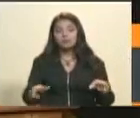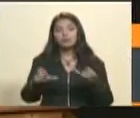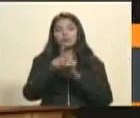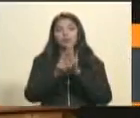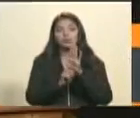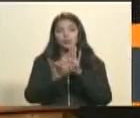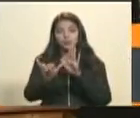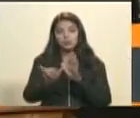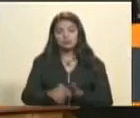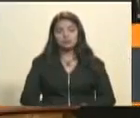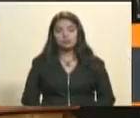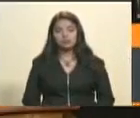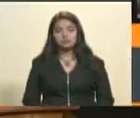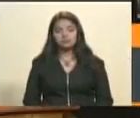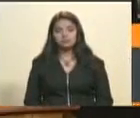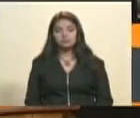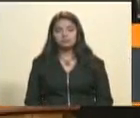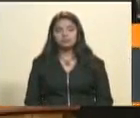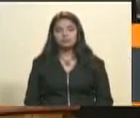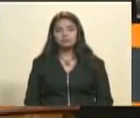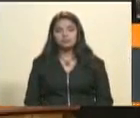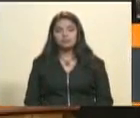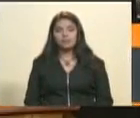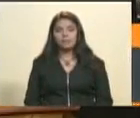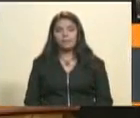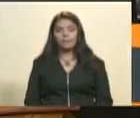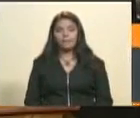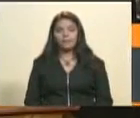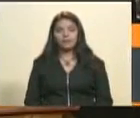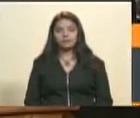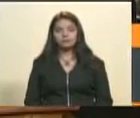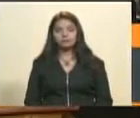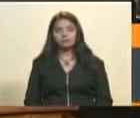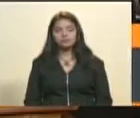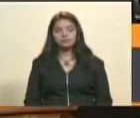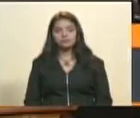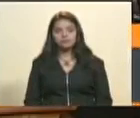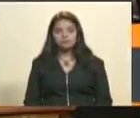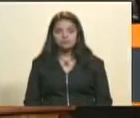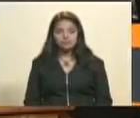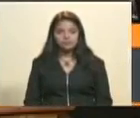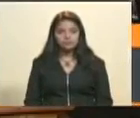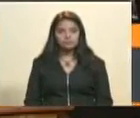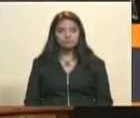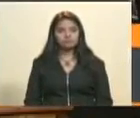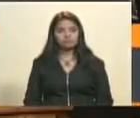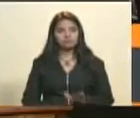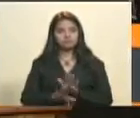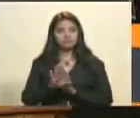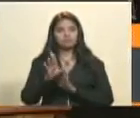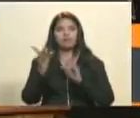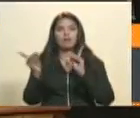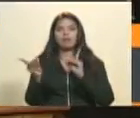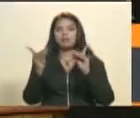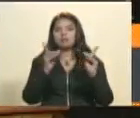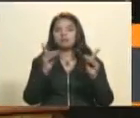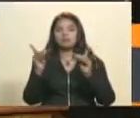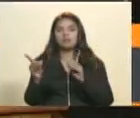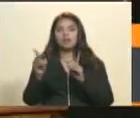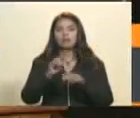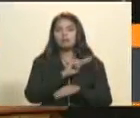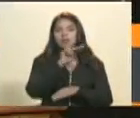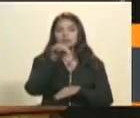Asamblea Nacional Constituyente, elevando así al más alto nivel el diálogo